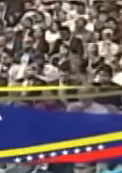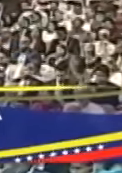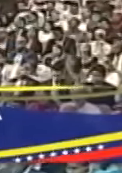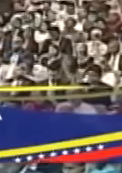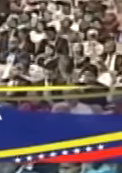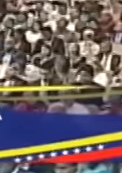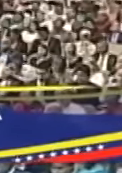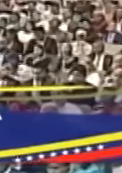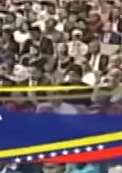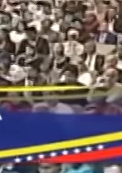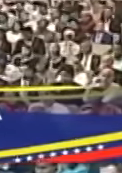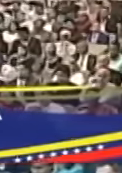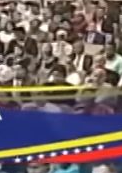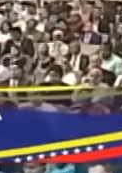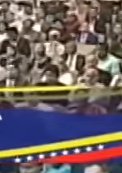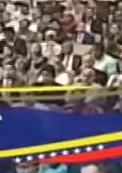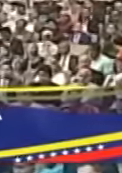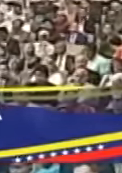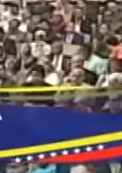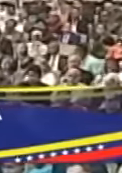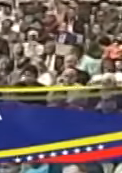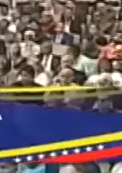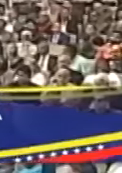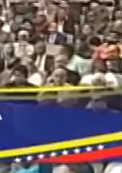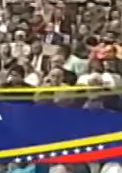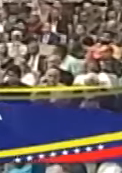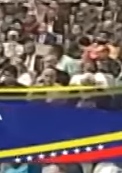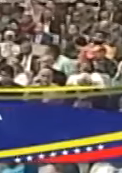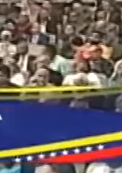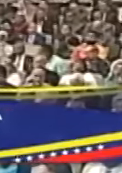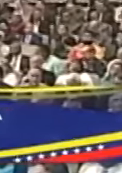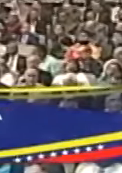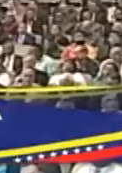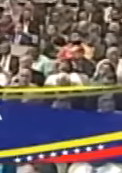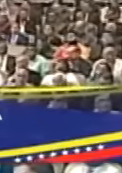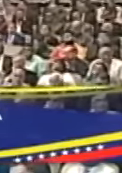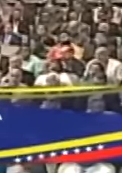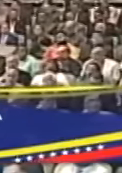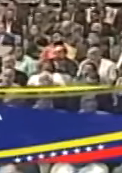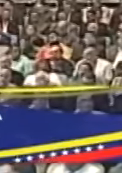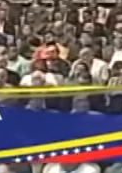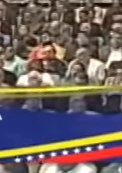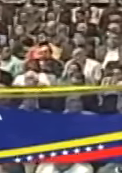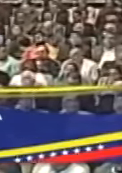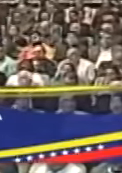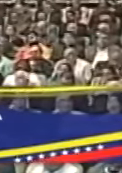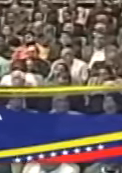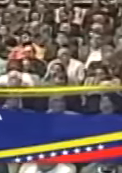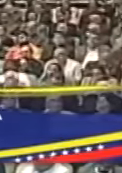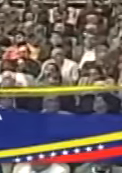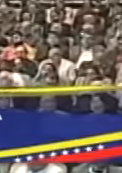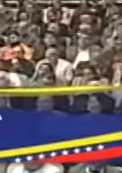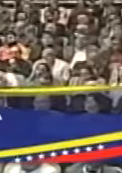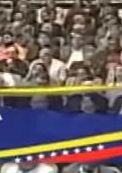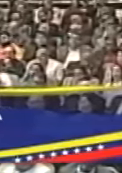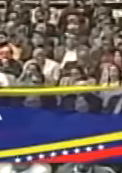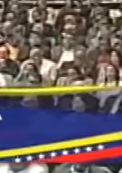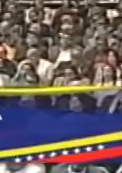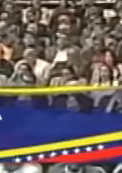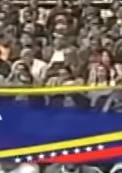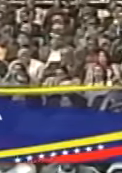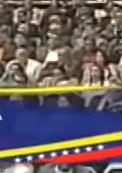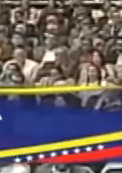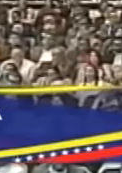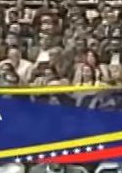Capitanía General de Venezuela. Para su mejor administración se dividirá en provincias,